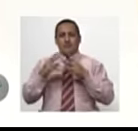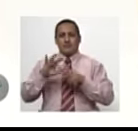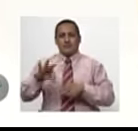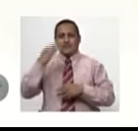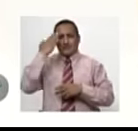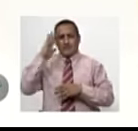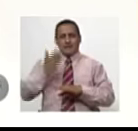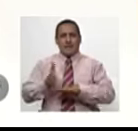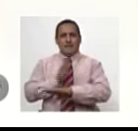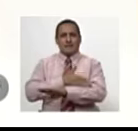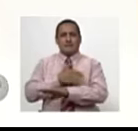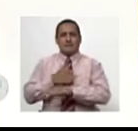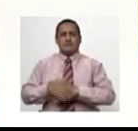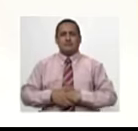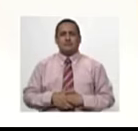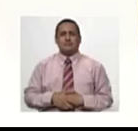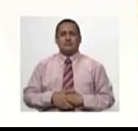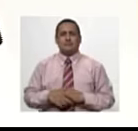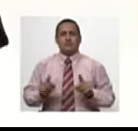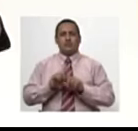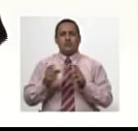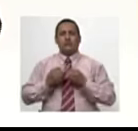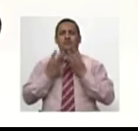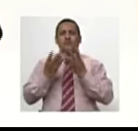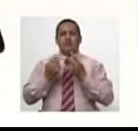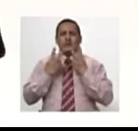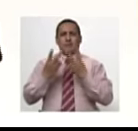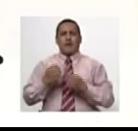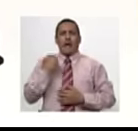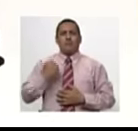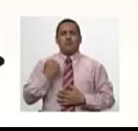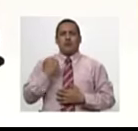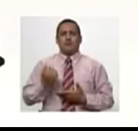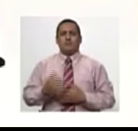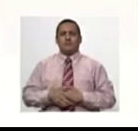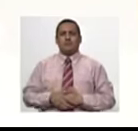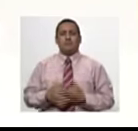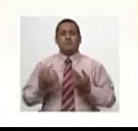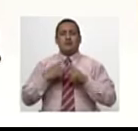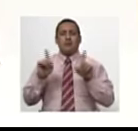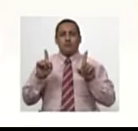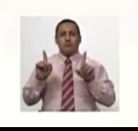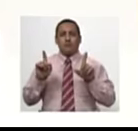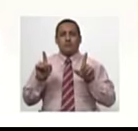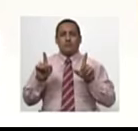3 días antes, creo, ¿no? Es una expresión de fue un proceso apurado, ¿no? Sin embargo,